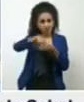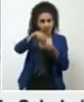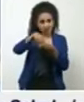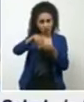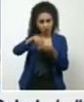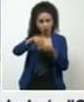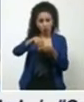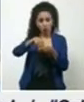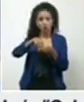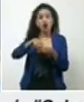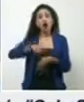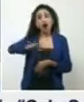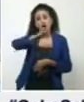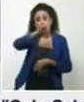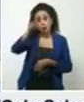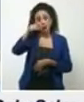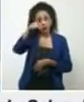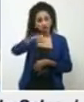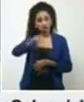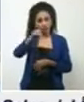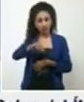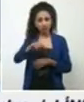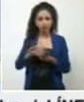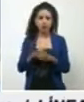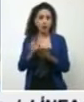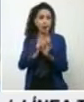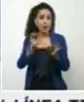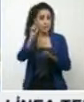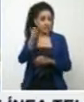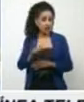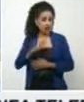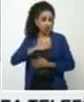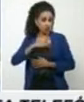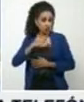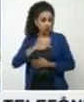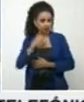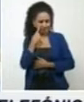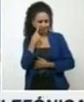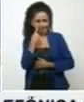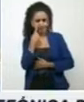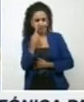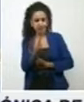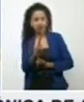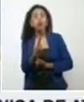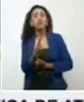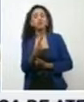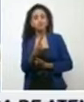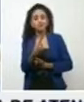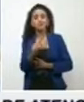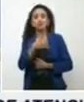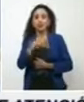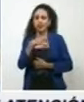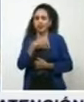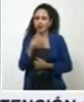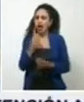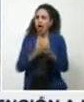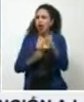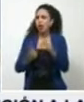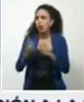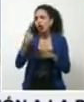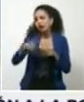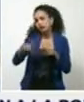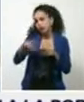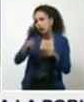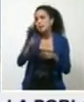detectó por los especialistas nuestros que tenía algunos síntomas,